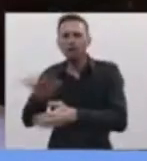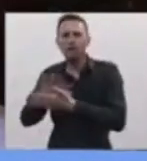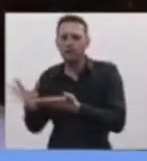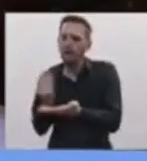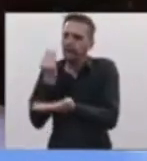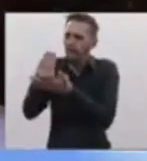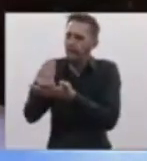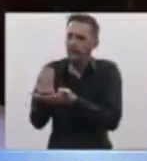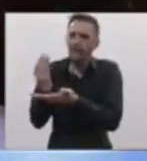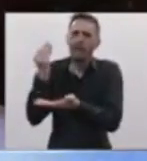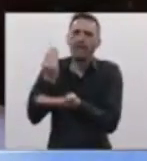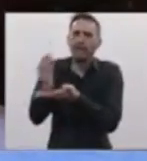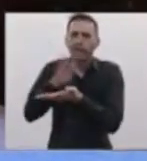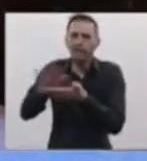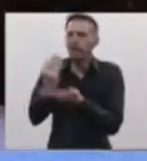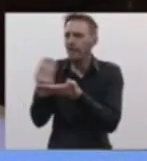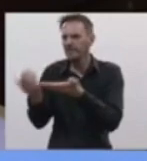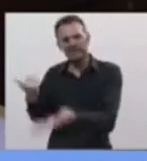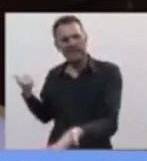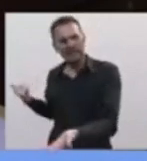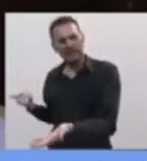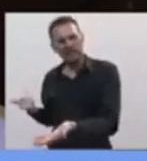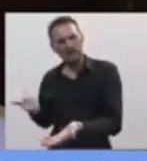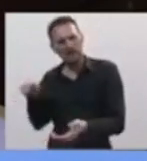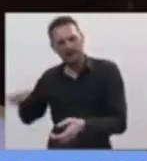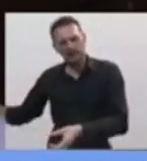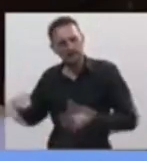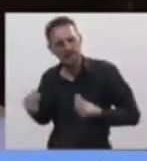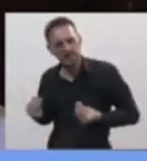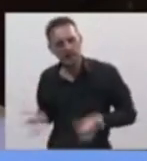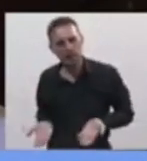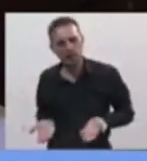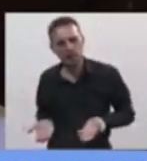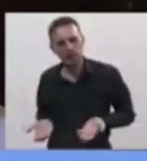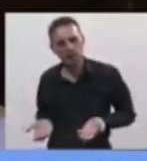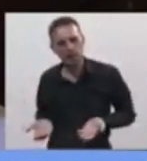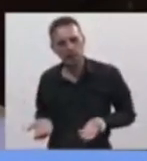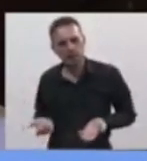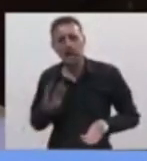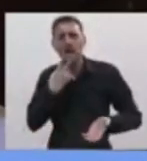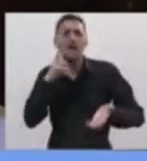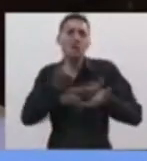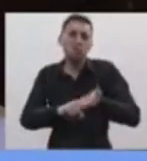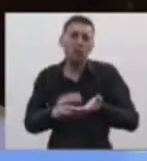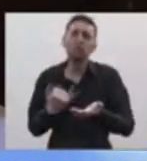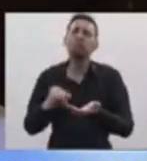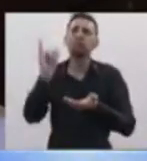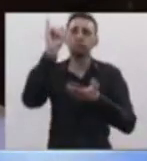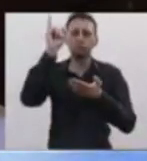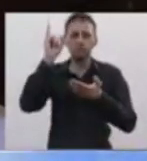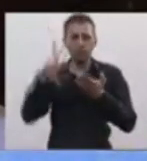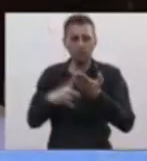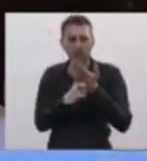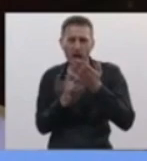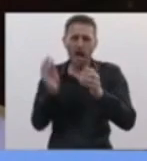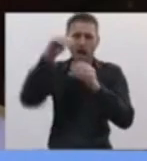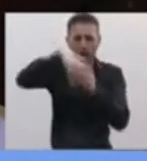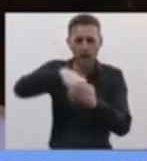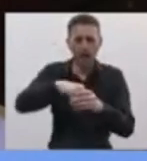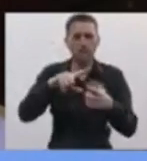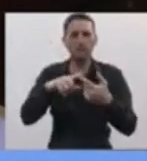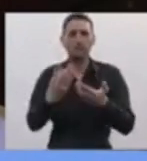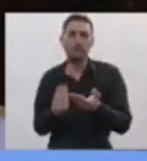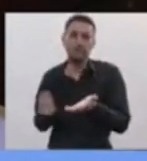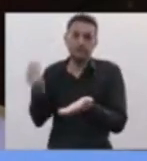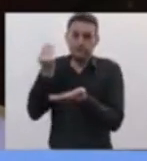subas etcétera que se hizo se subieron tasas de fiscalización se subieron cargos